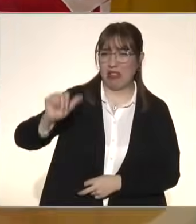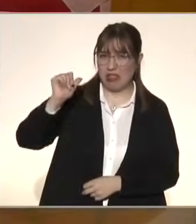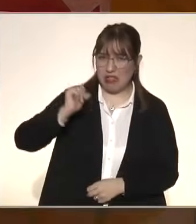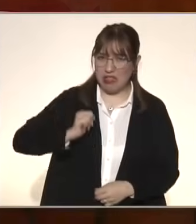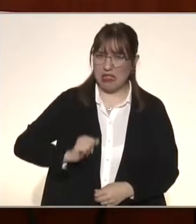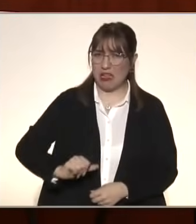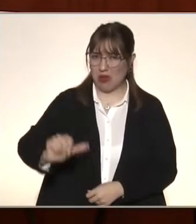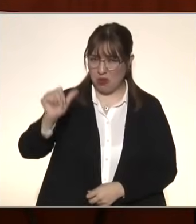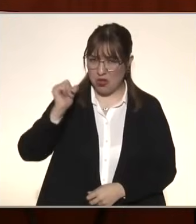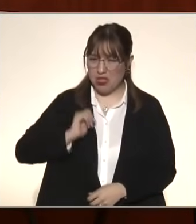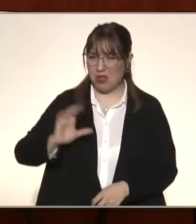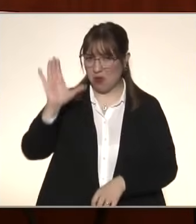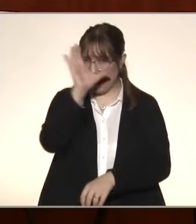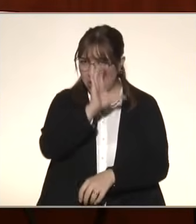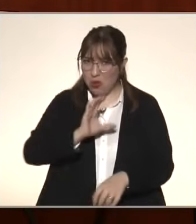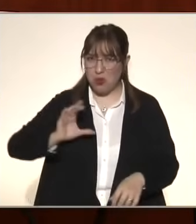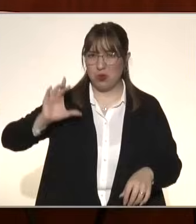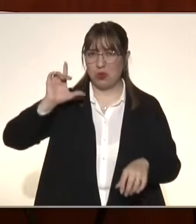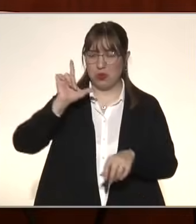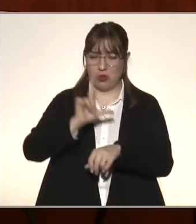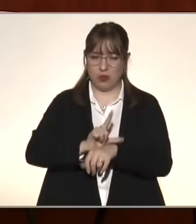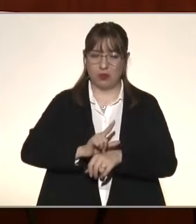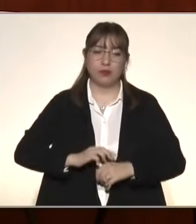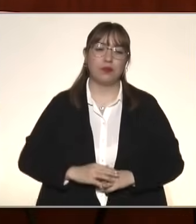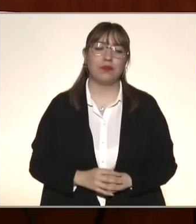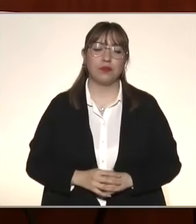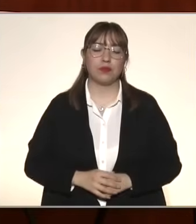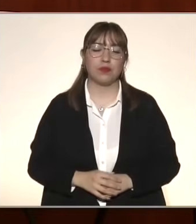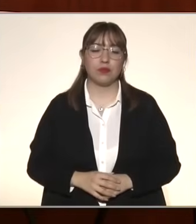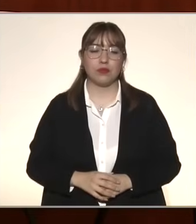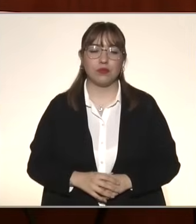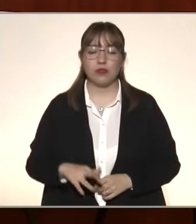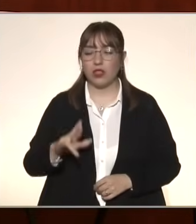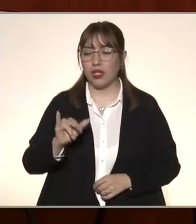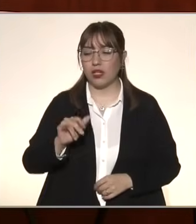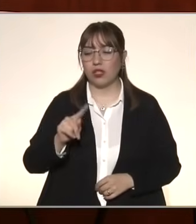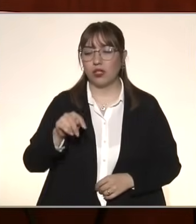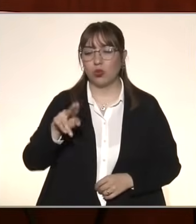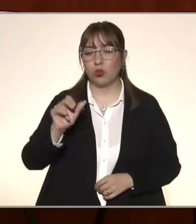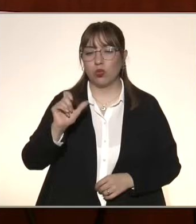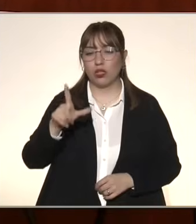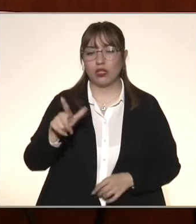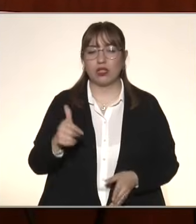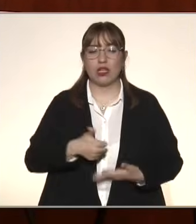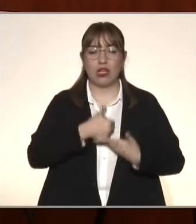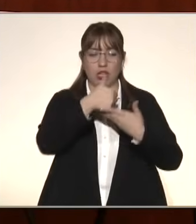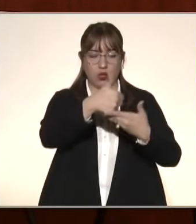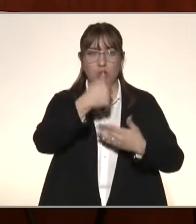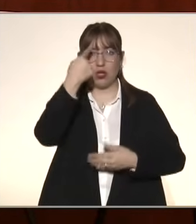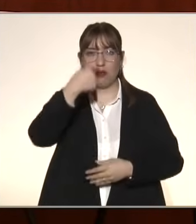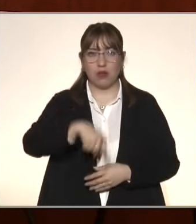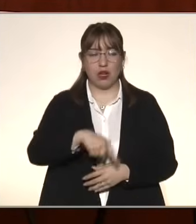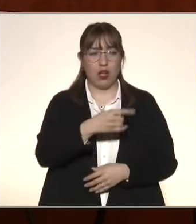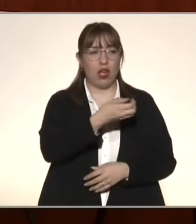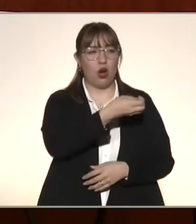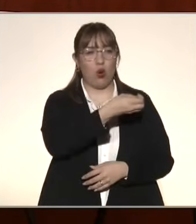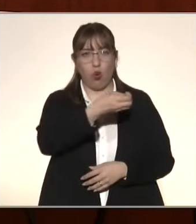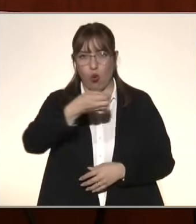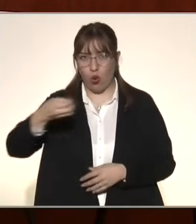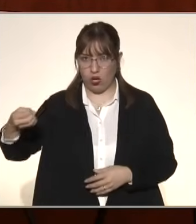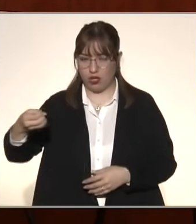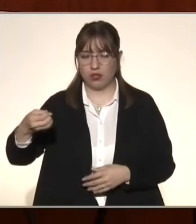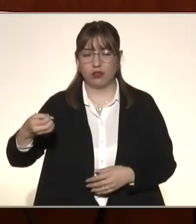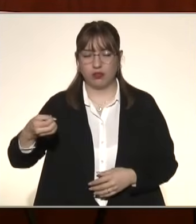¿no? Entonces, los rituales es una intención de poner un orden, ¿no? De tratar de poner un orden, de